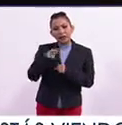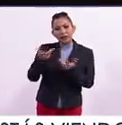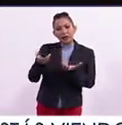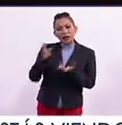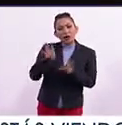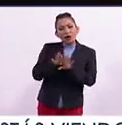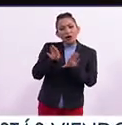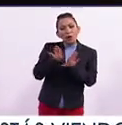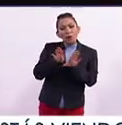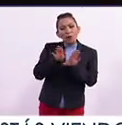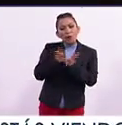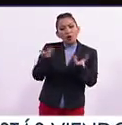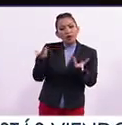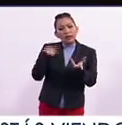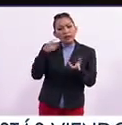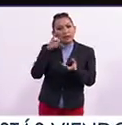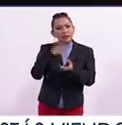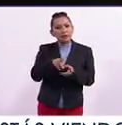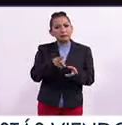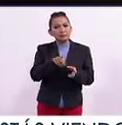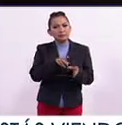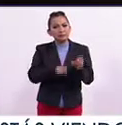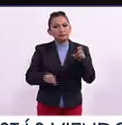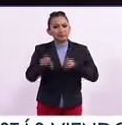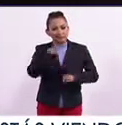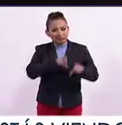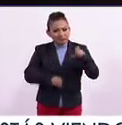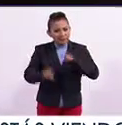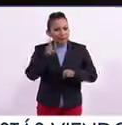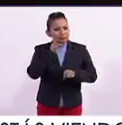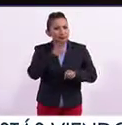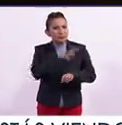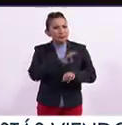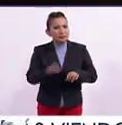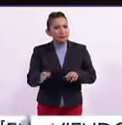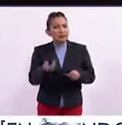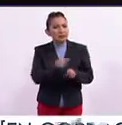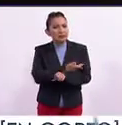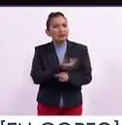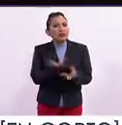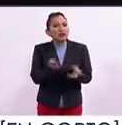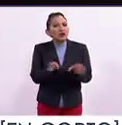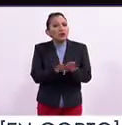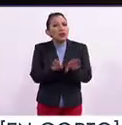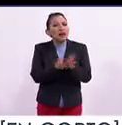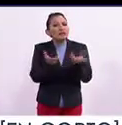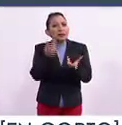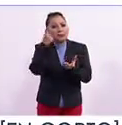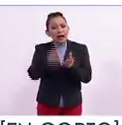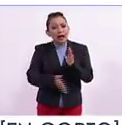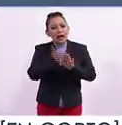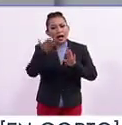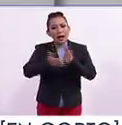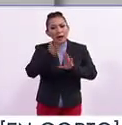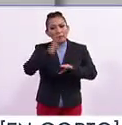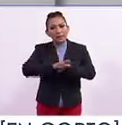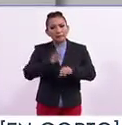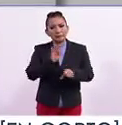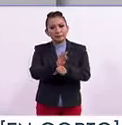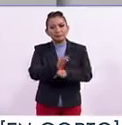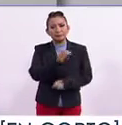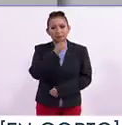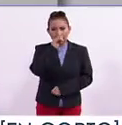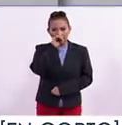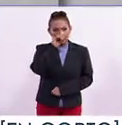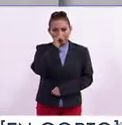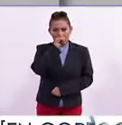en laboratorio lo que podía suceder y qué es lo que había que hacer para que las construcciones fueran más seguras.